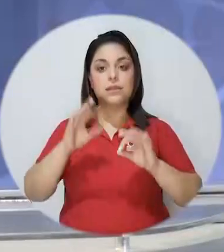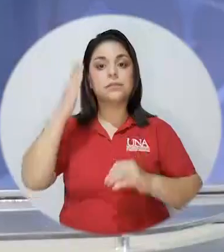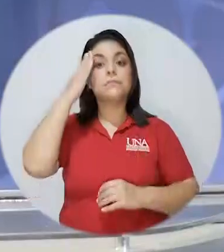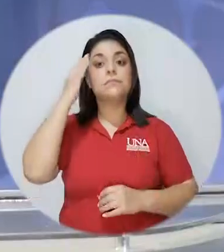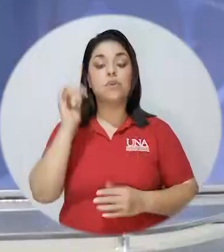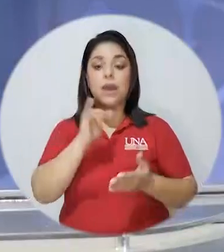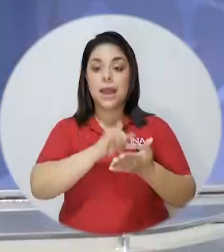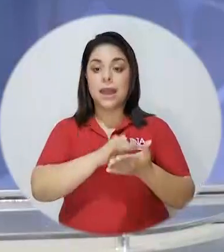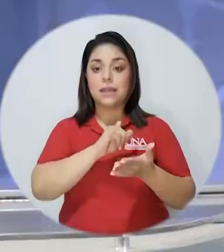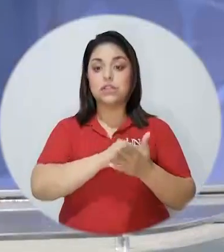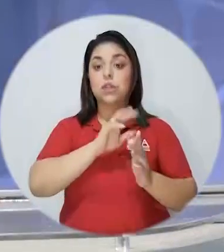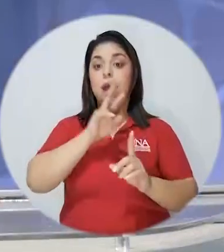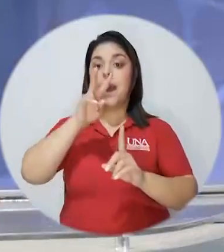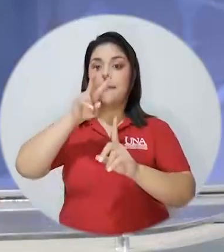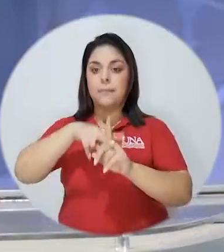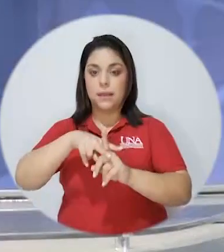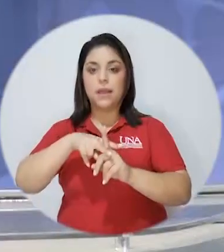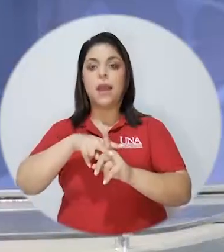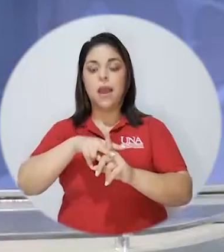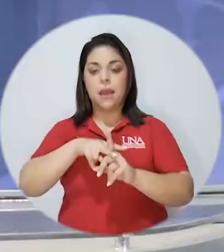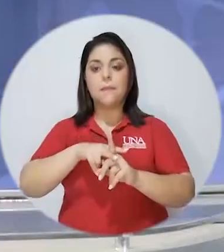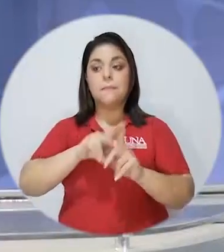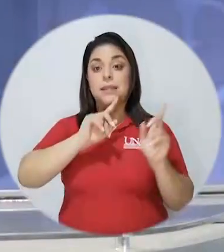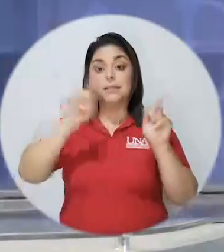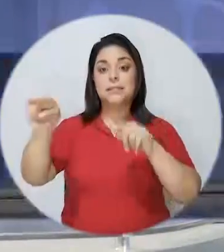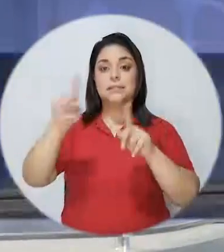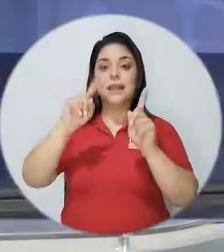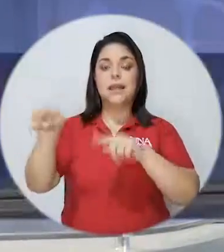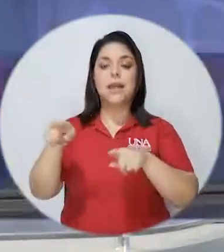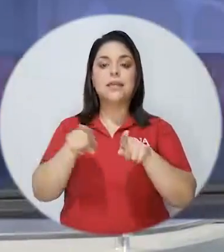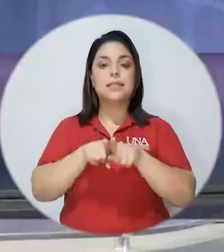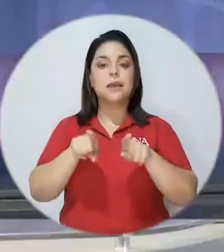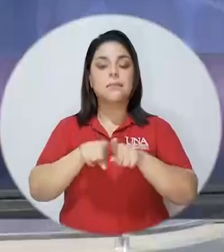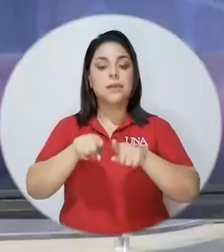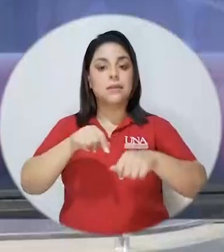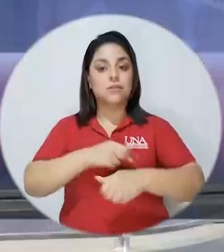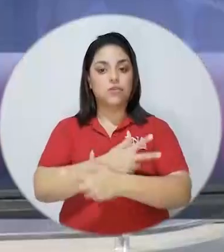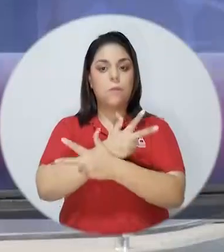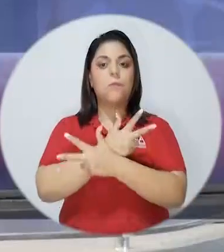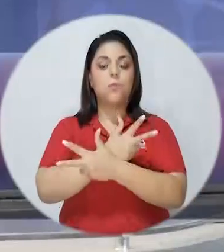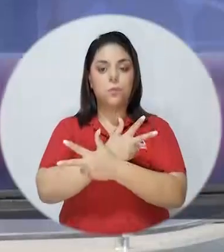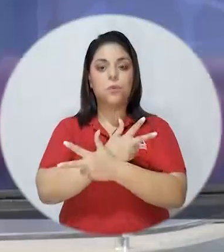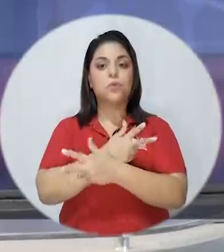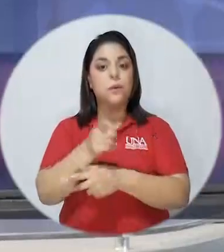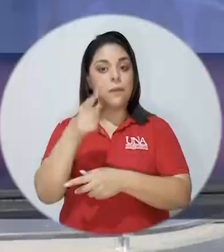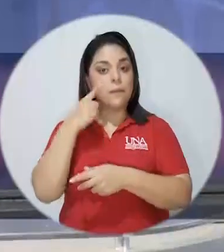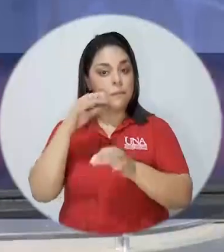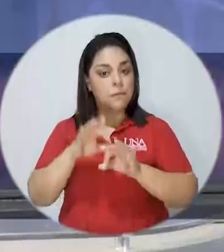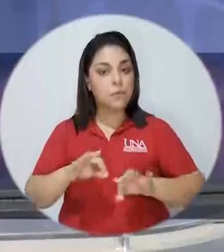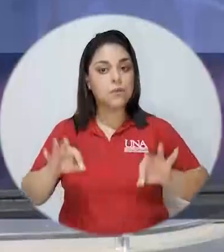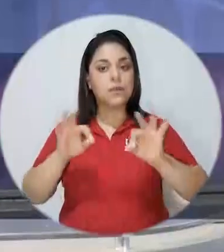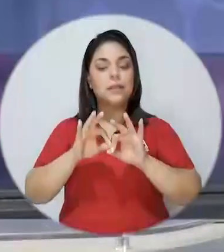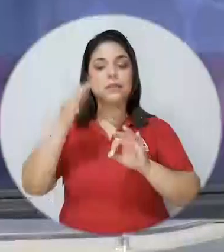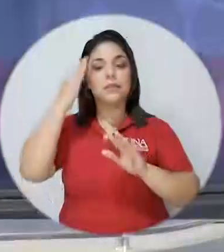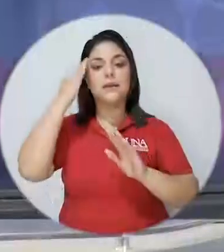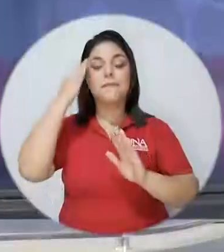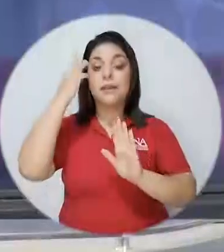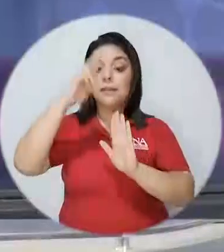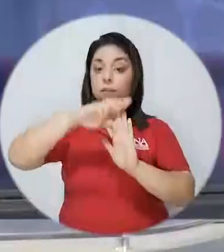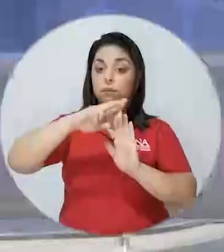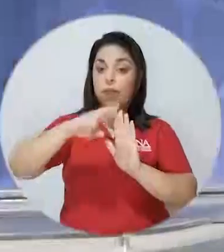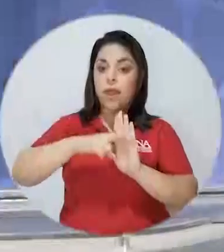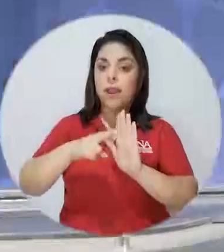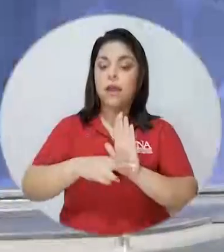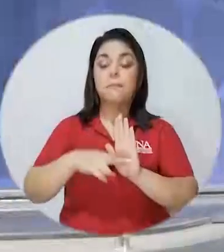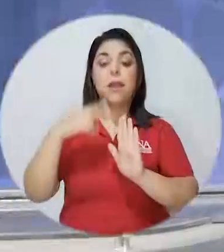aplica tanto para la presencialidad como para lo remoto, Aplica pero en ahora, todo, ¿verdad? sí. Que estamos en esto de teletrabajo, qué importante es tener claras las reglas